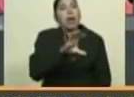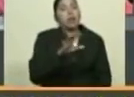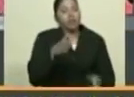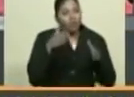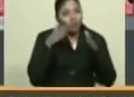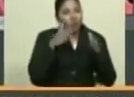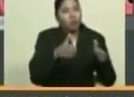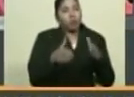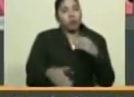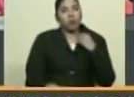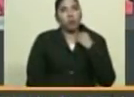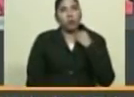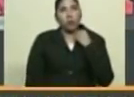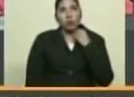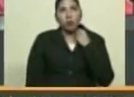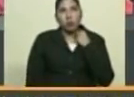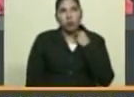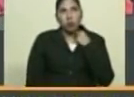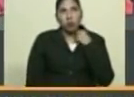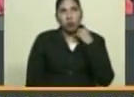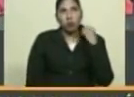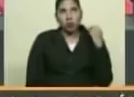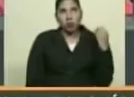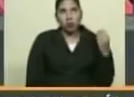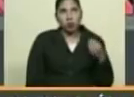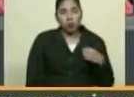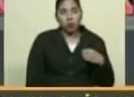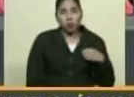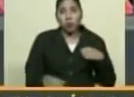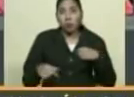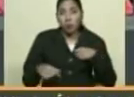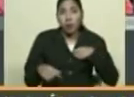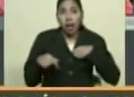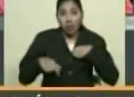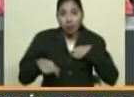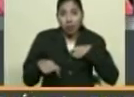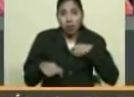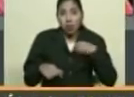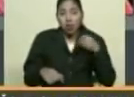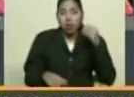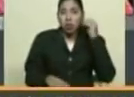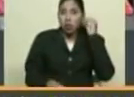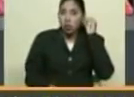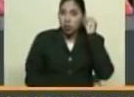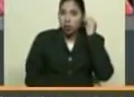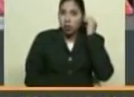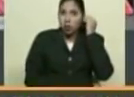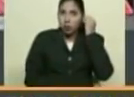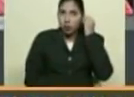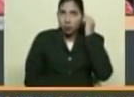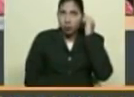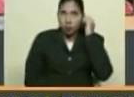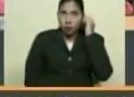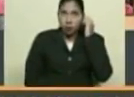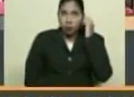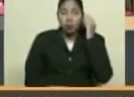aquí. Gracias a Ramón Carrizales vino para acá el comandante Hugo Chávez, de capitán.